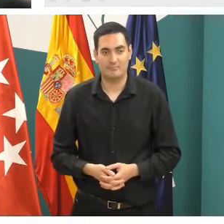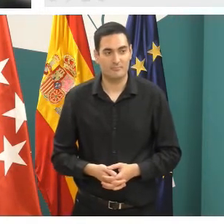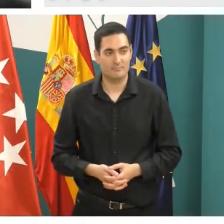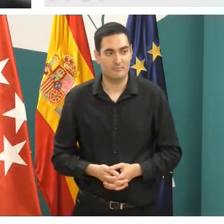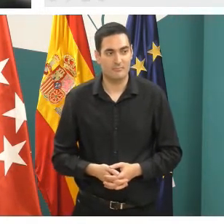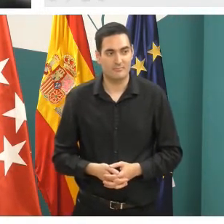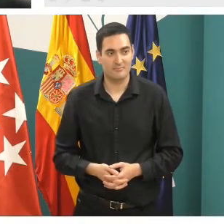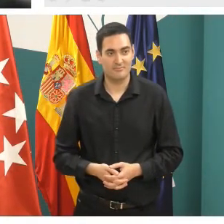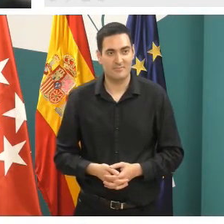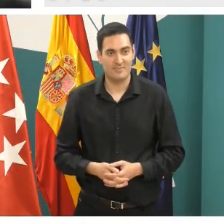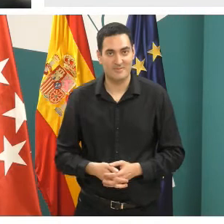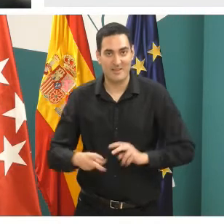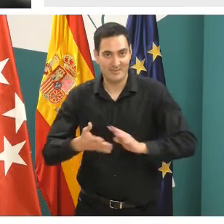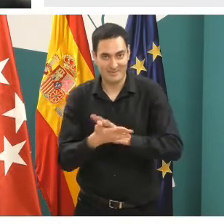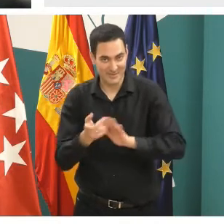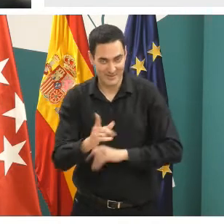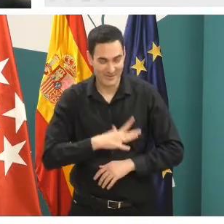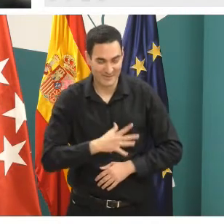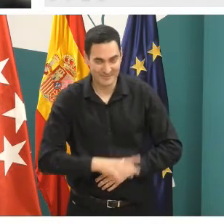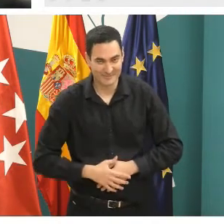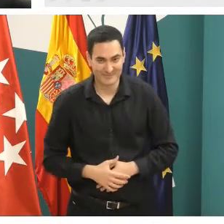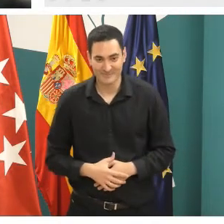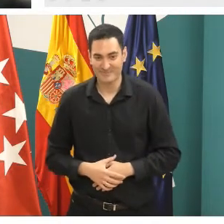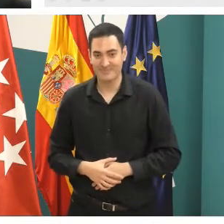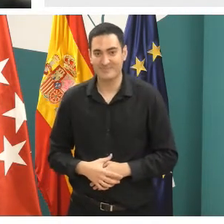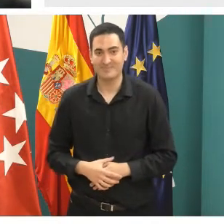no lo traduzcas en lengua de signos, por favor.